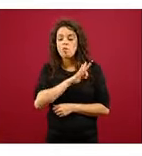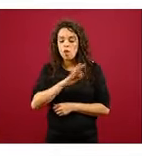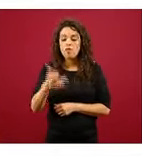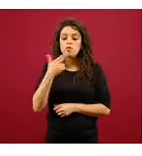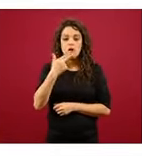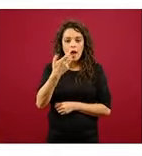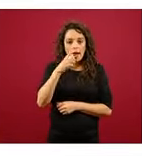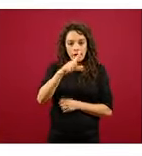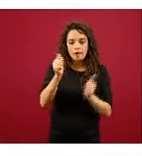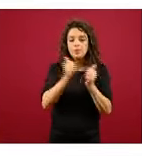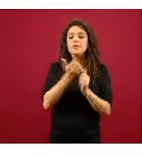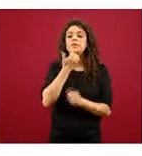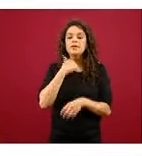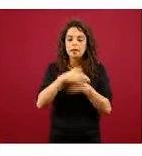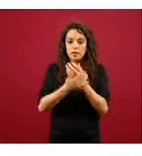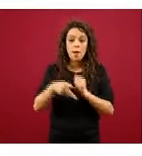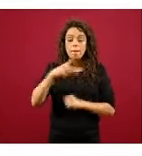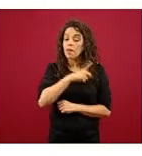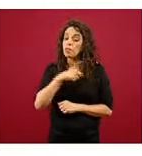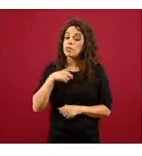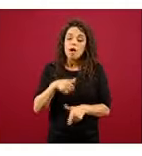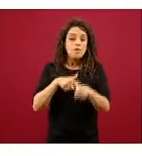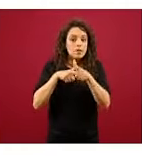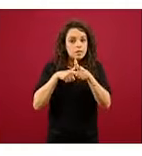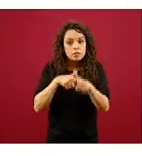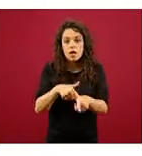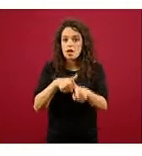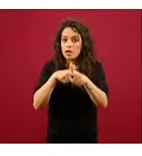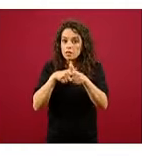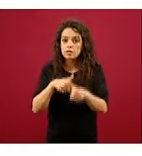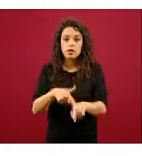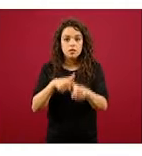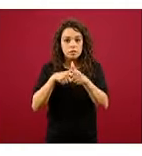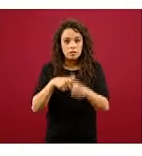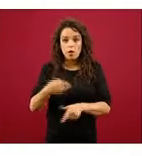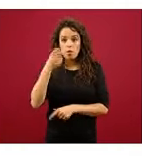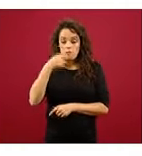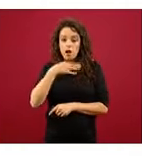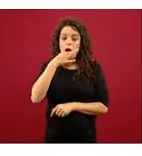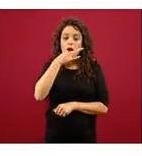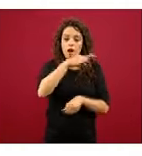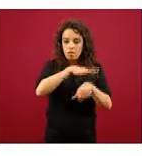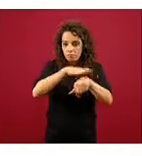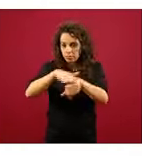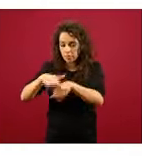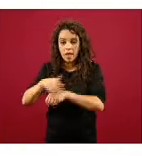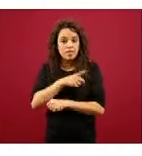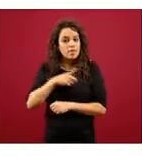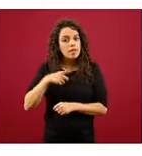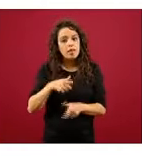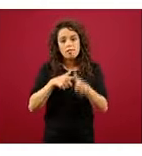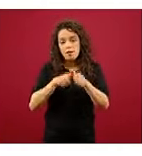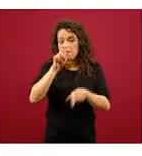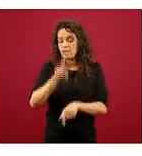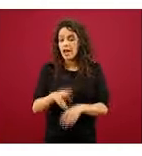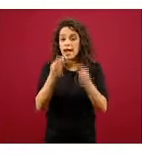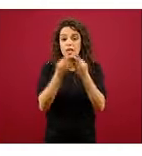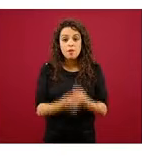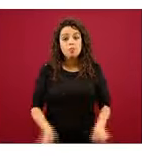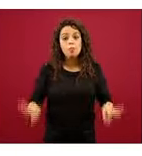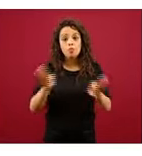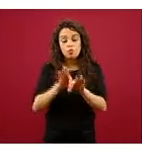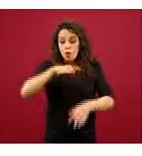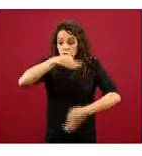se debe de seguir haciendo. Entonces hacemos este recordatorio a la población. Es sumamente importante que todavía todos y